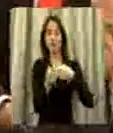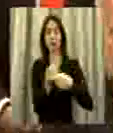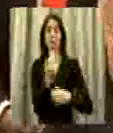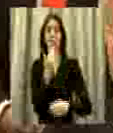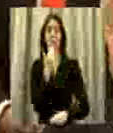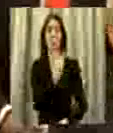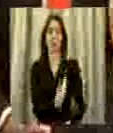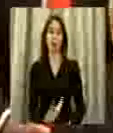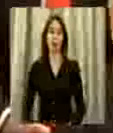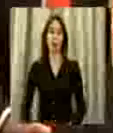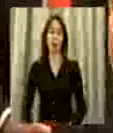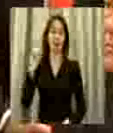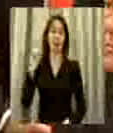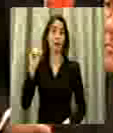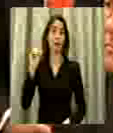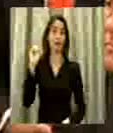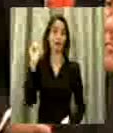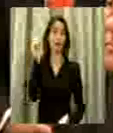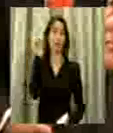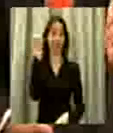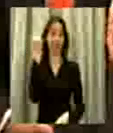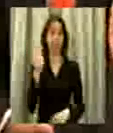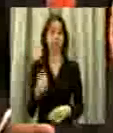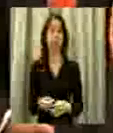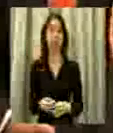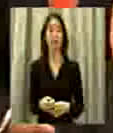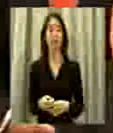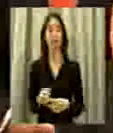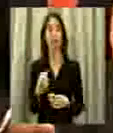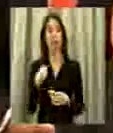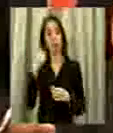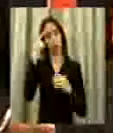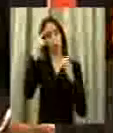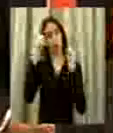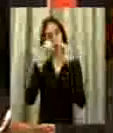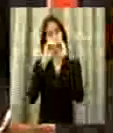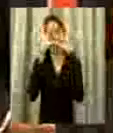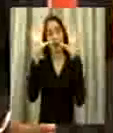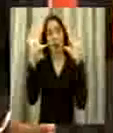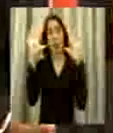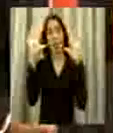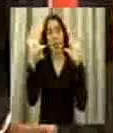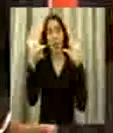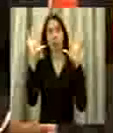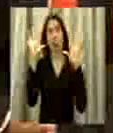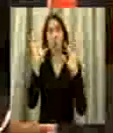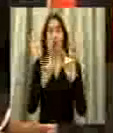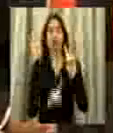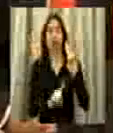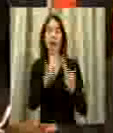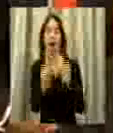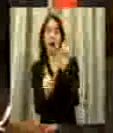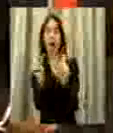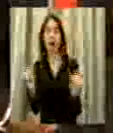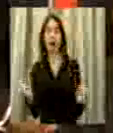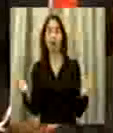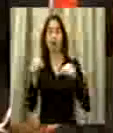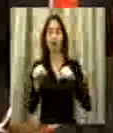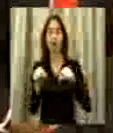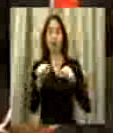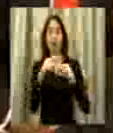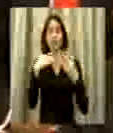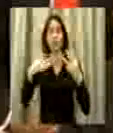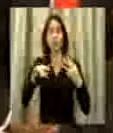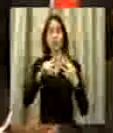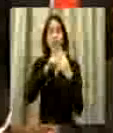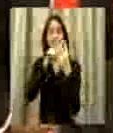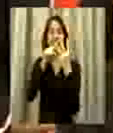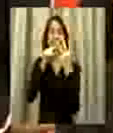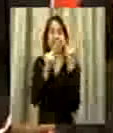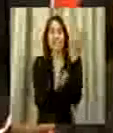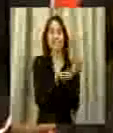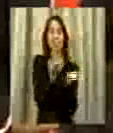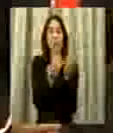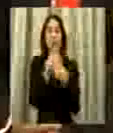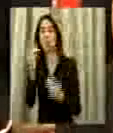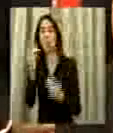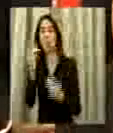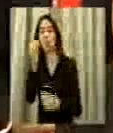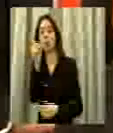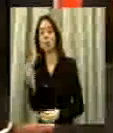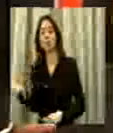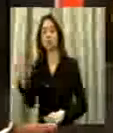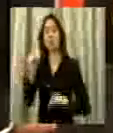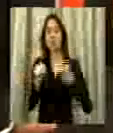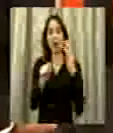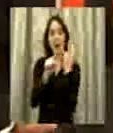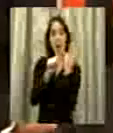general. Y les quiero decir que tengo muy claro que hay algunos que han venido a las tres cuentas públicas, los que vengan a cuatro